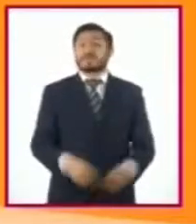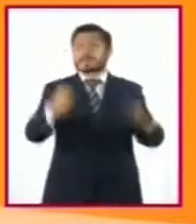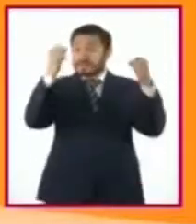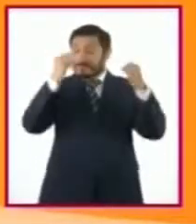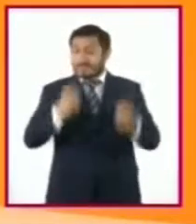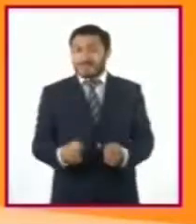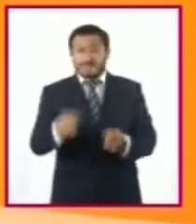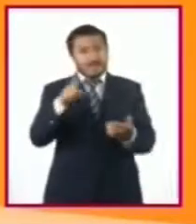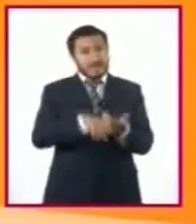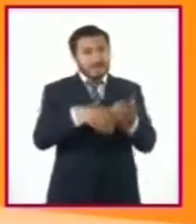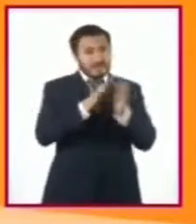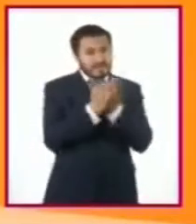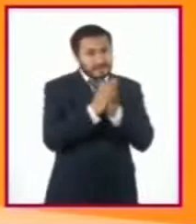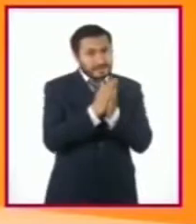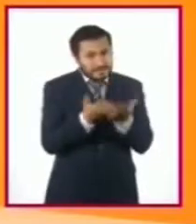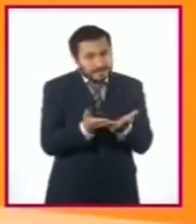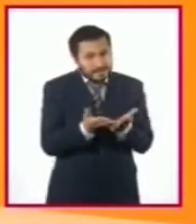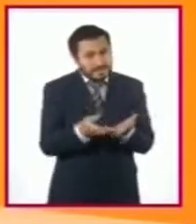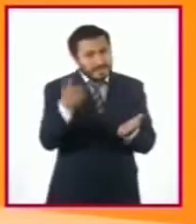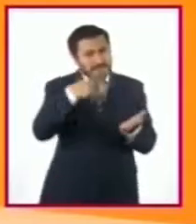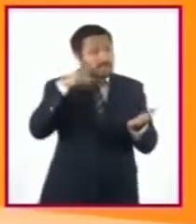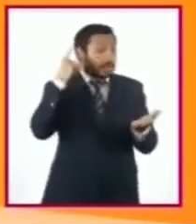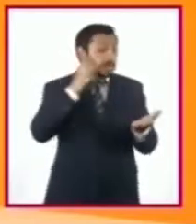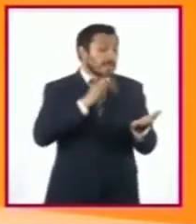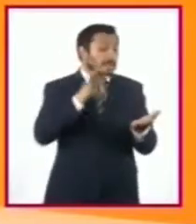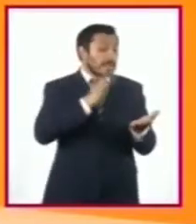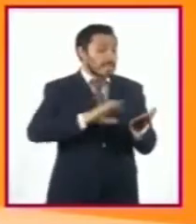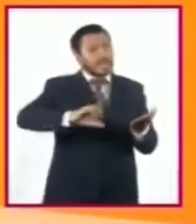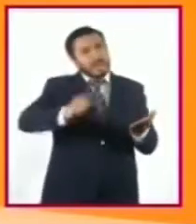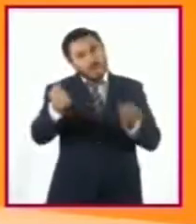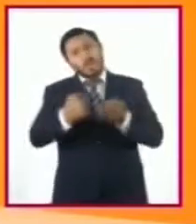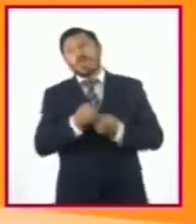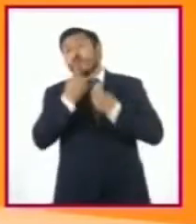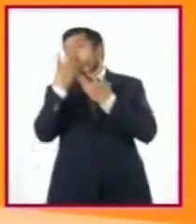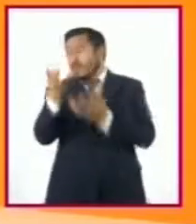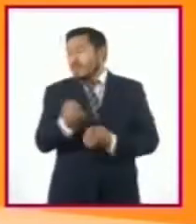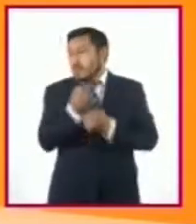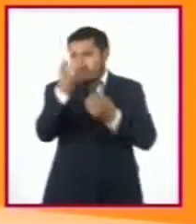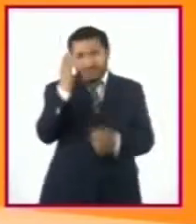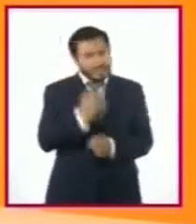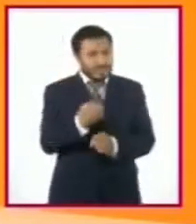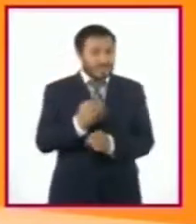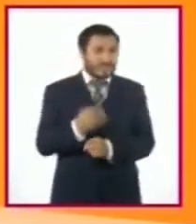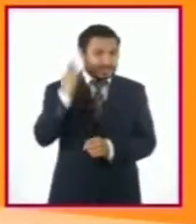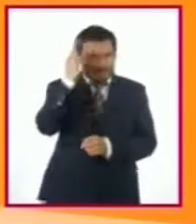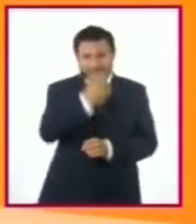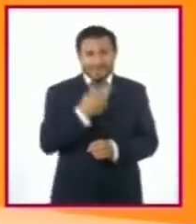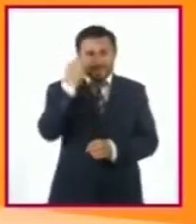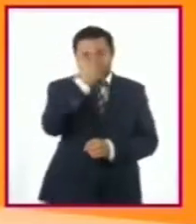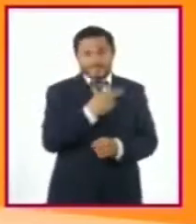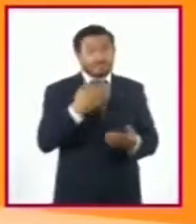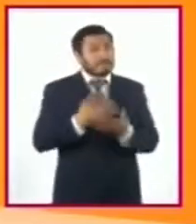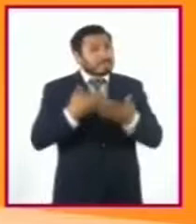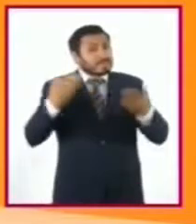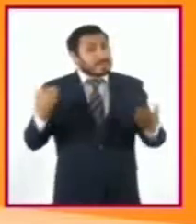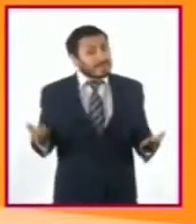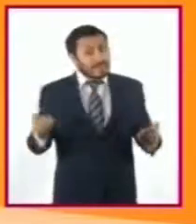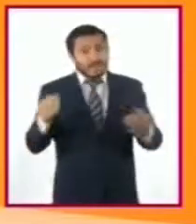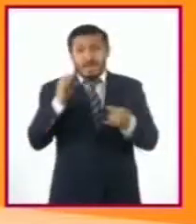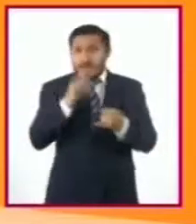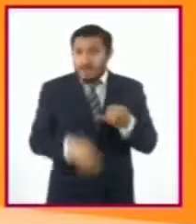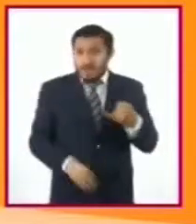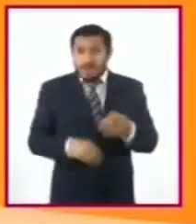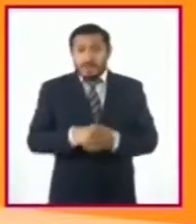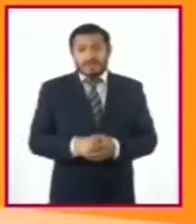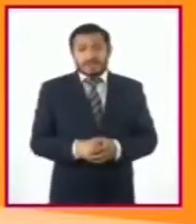Seguramente en su libro de texto encontrarán otros poemas de los movimientos que hemos analizado. Ahora, para finalizar